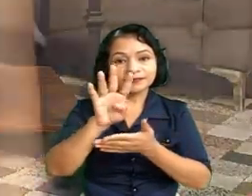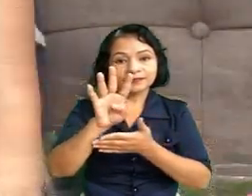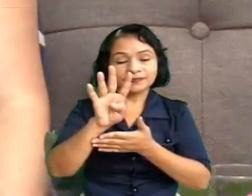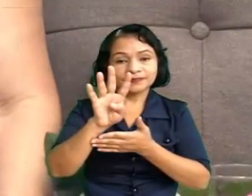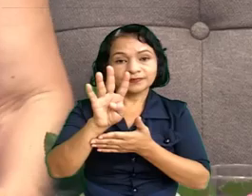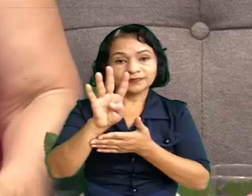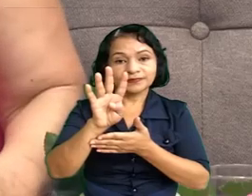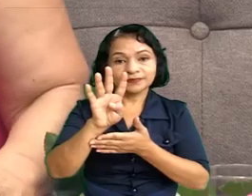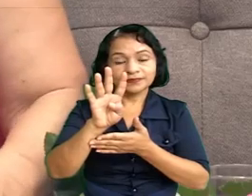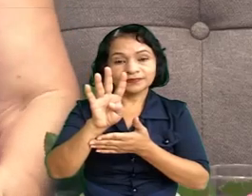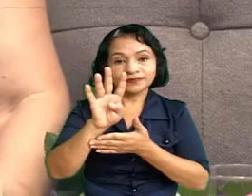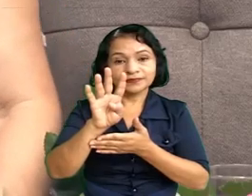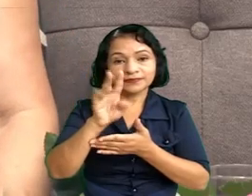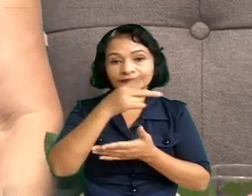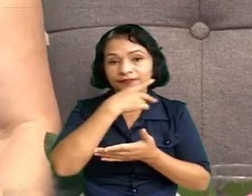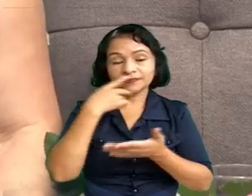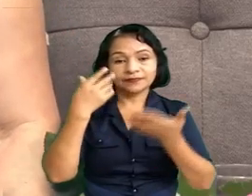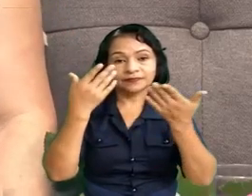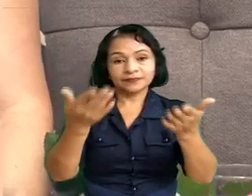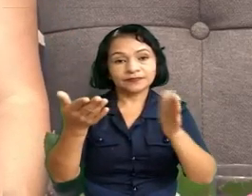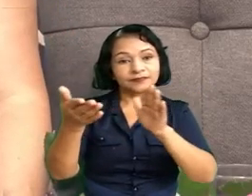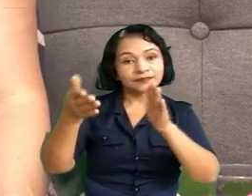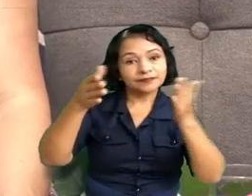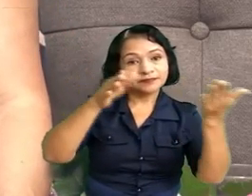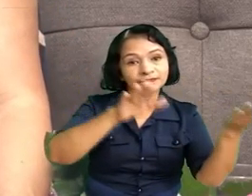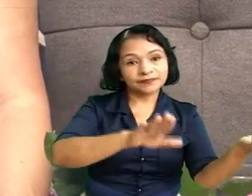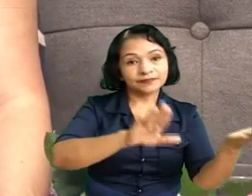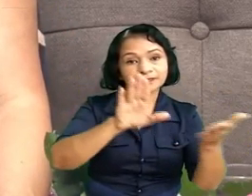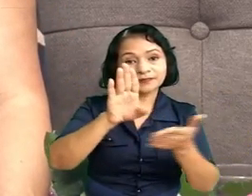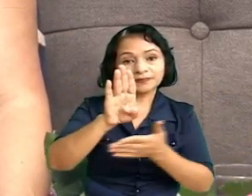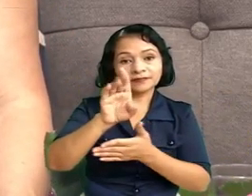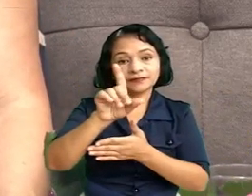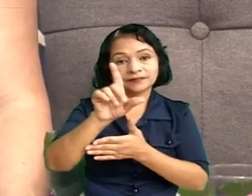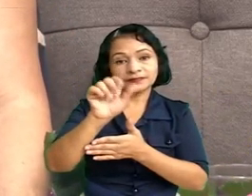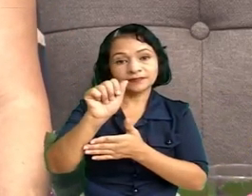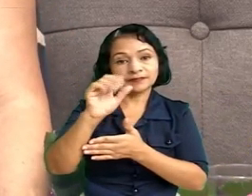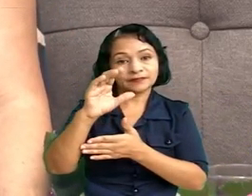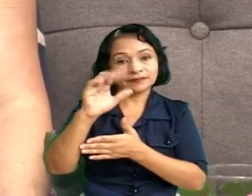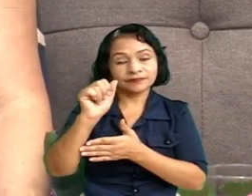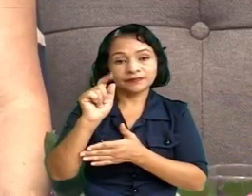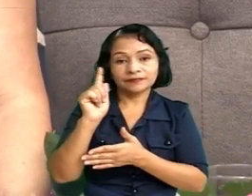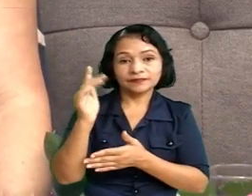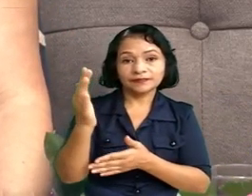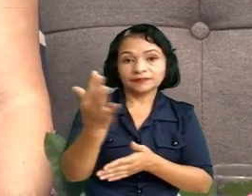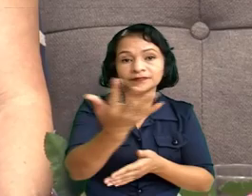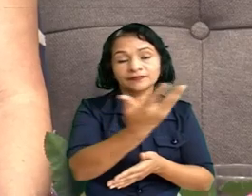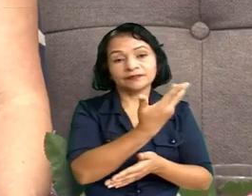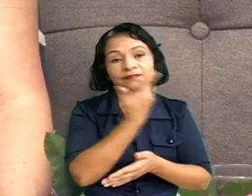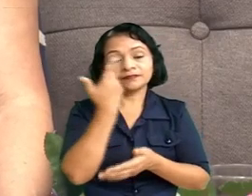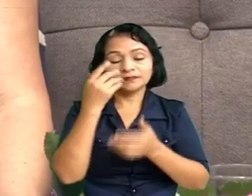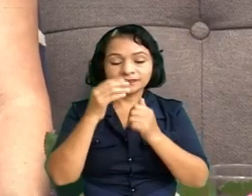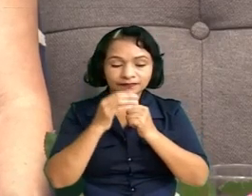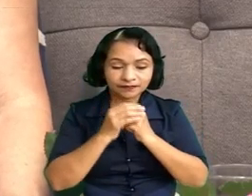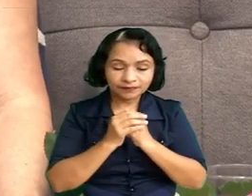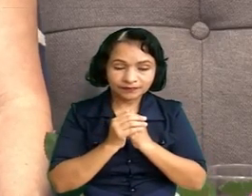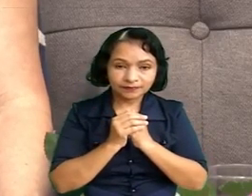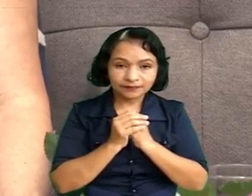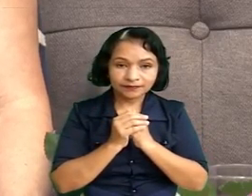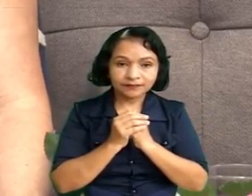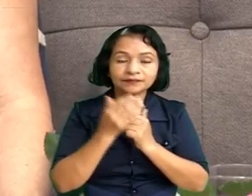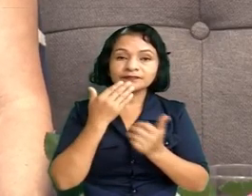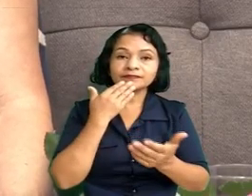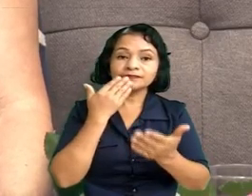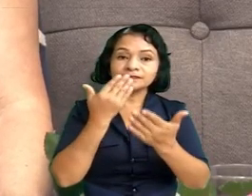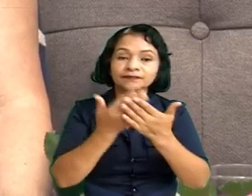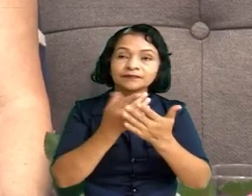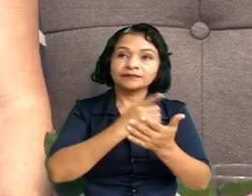junio es el día del tránsito a la inmortalidad de Blanquita Arauz, que ese día todos le dediquemos una oración en